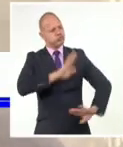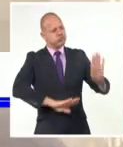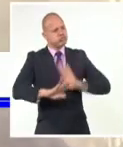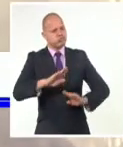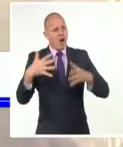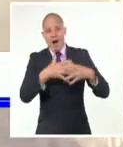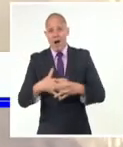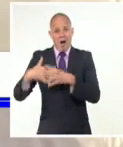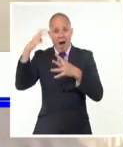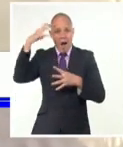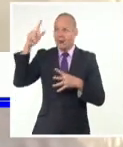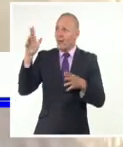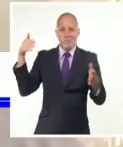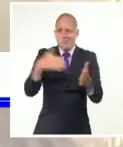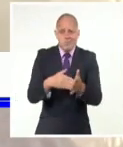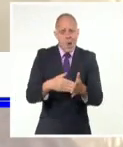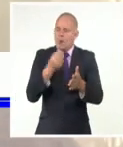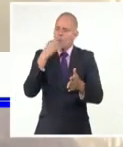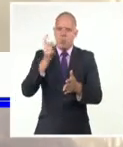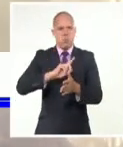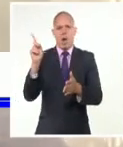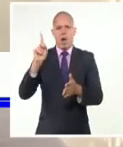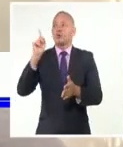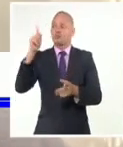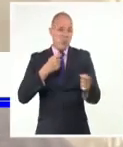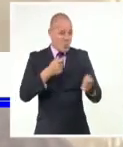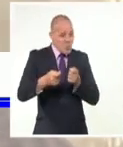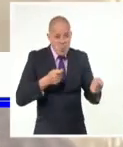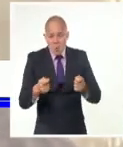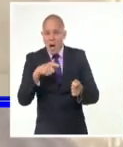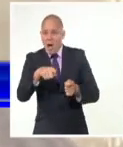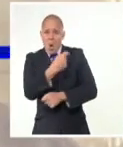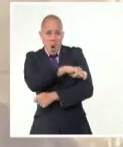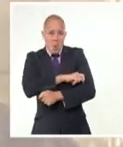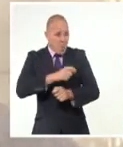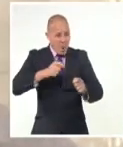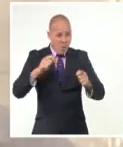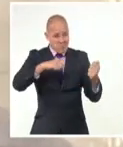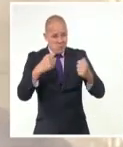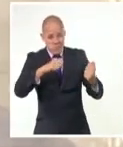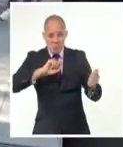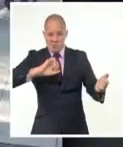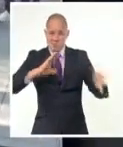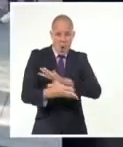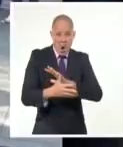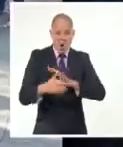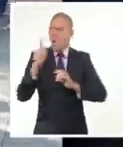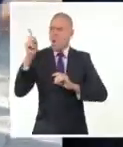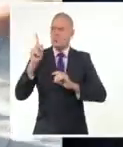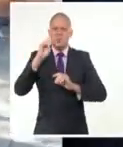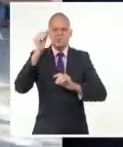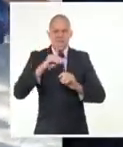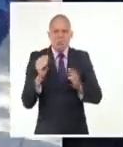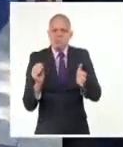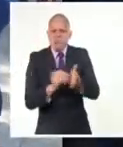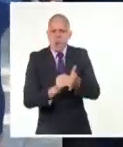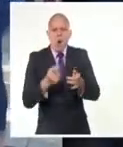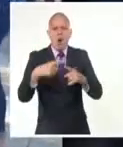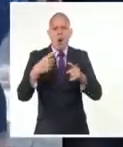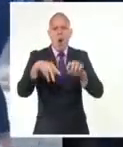Unidos, tratando de generar un clima de desestabilización mediante operativos organizados. Encuentros similares